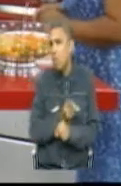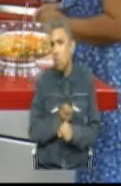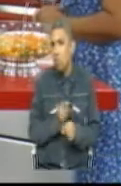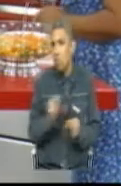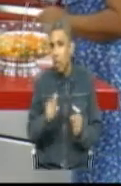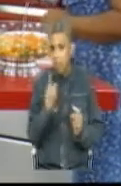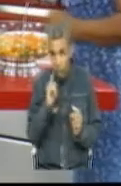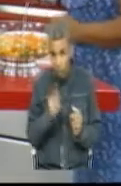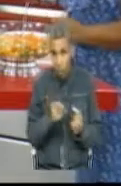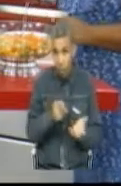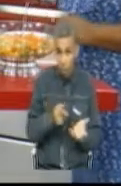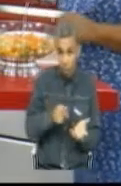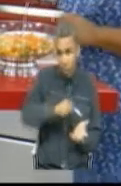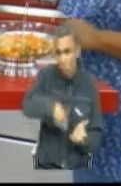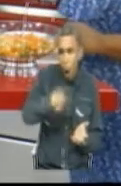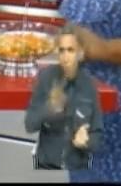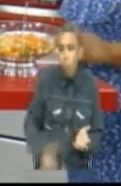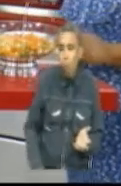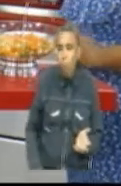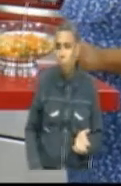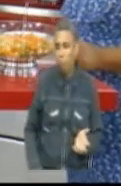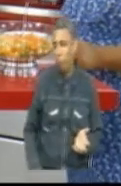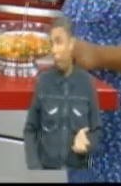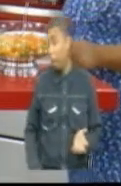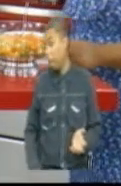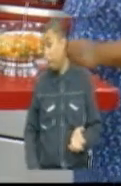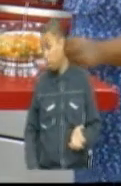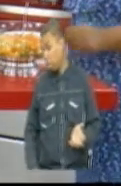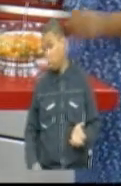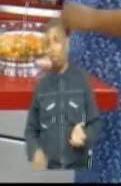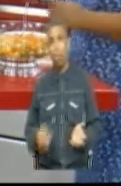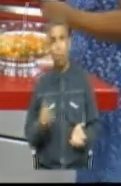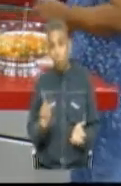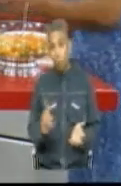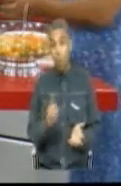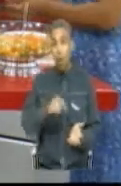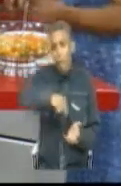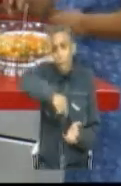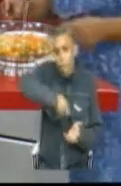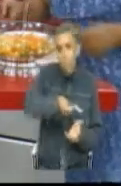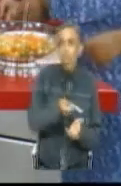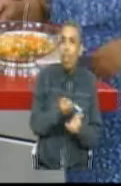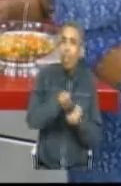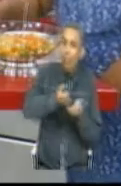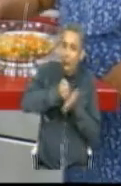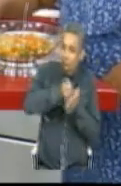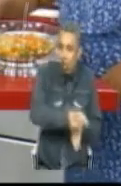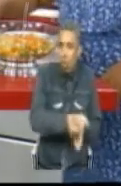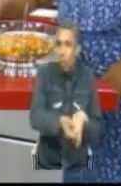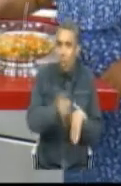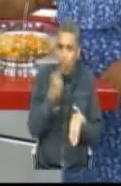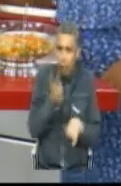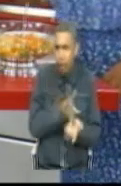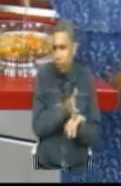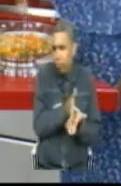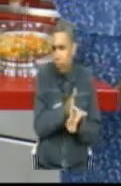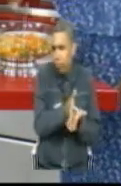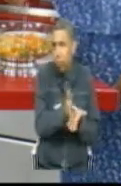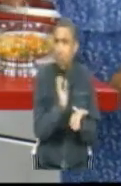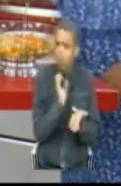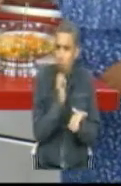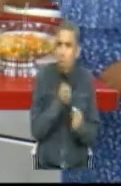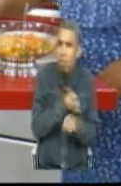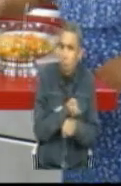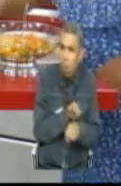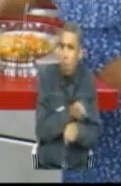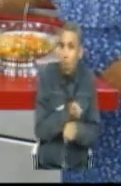poco vamos nosotros formando nuestra ensalada dándole dándoles como quien dice esto ya con textura sabor y toda